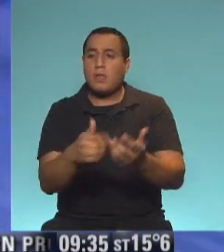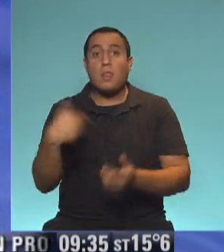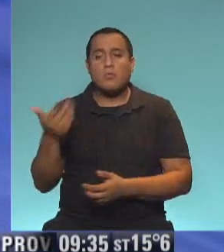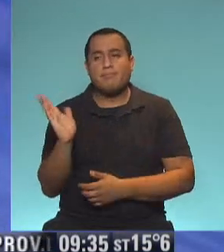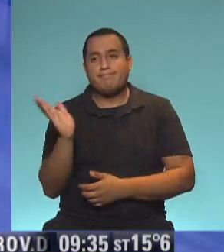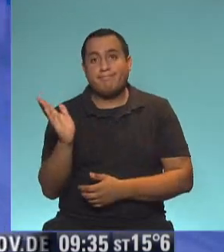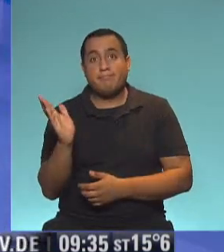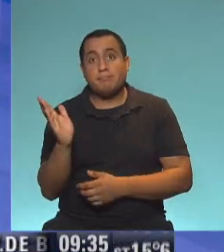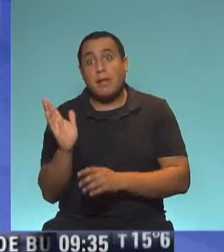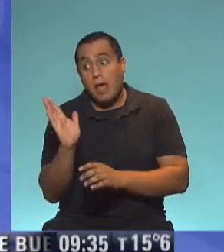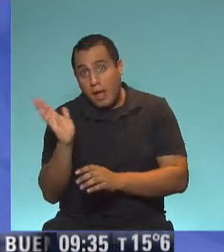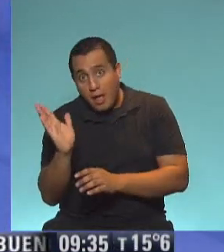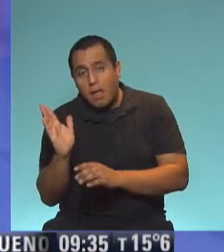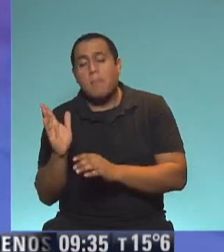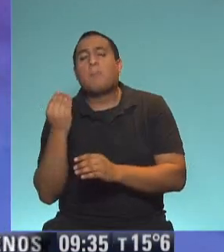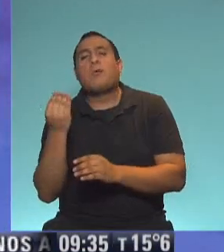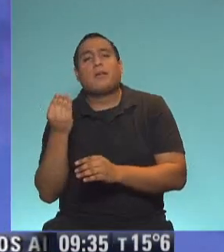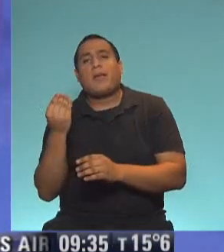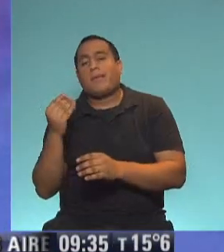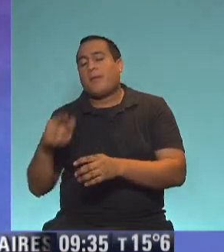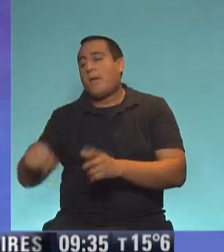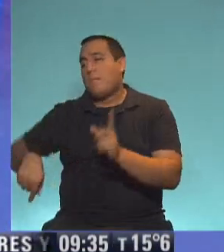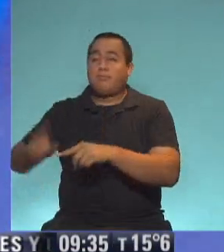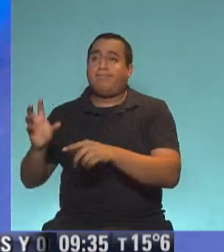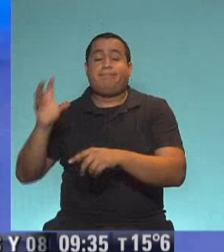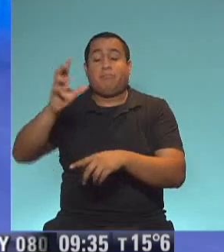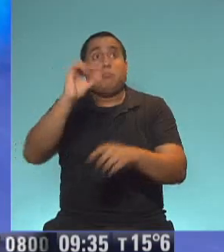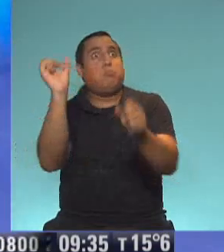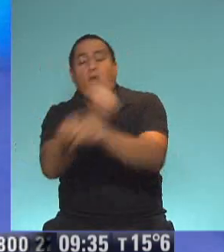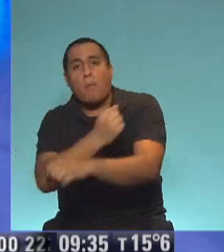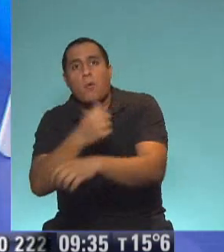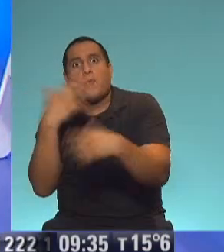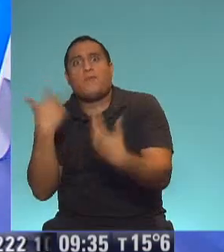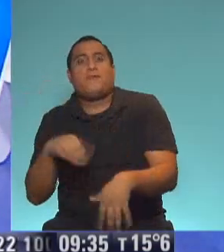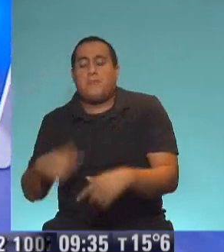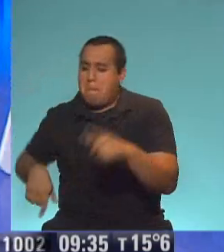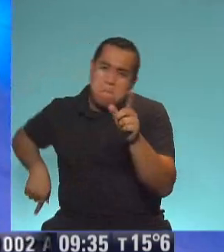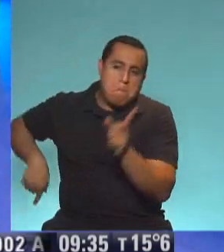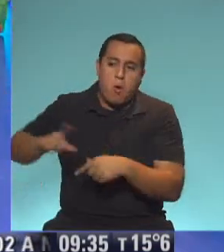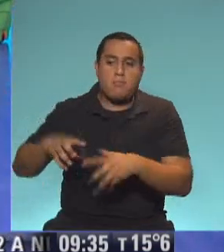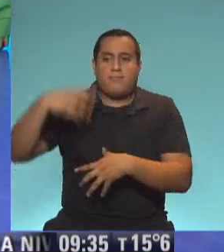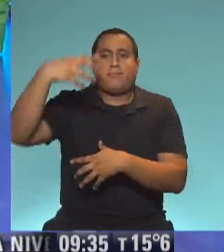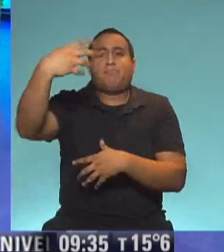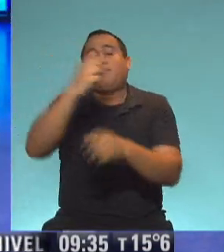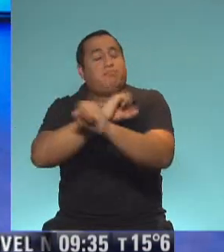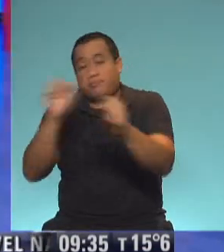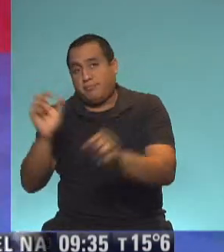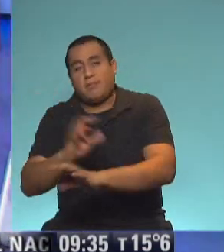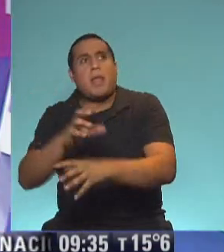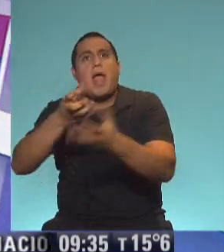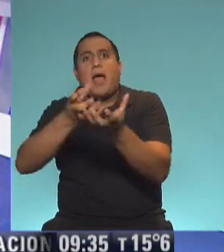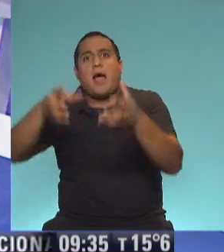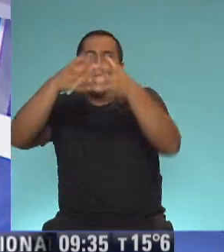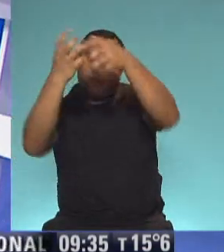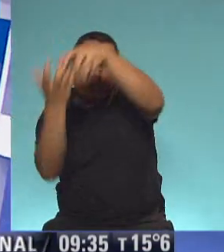pero después se puso a jugar con los chicos. Claro, porque pegaron un pelotazo y rompieron algo, ¿viste? Rompieron como hace cuando jugás en tu casa. Que pegaste un pelotazo así, tiraste un jarrón,